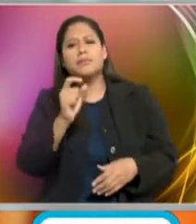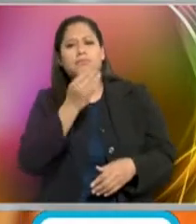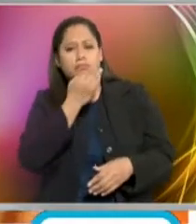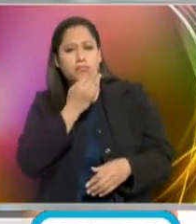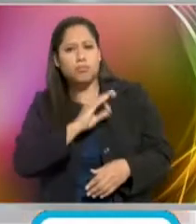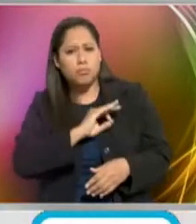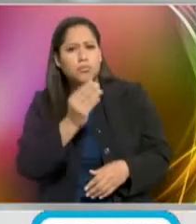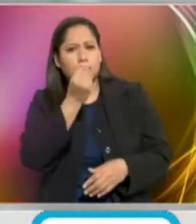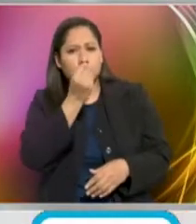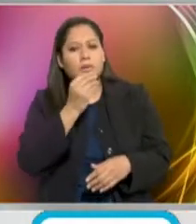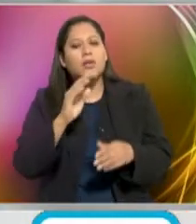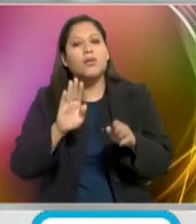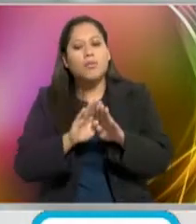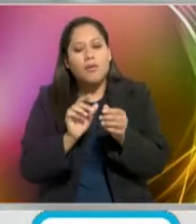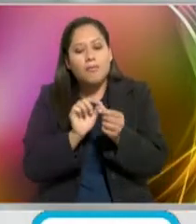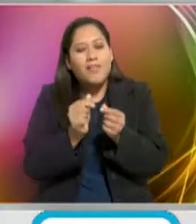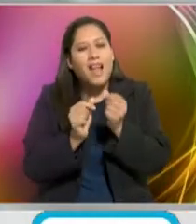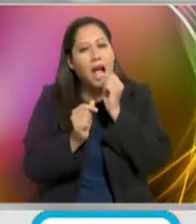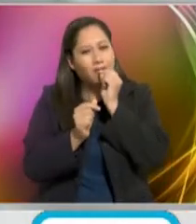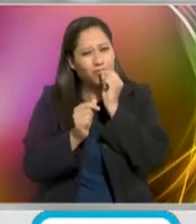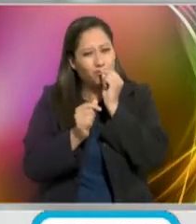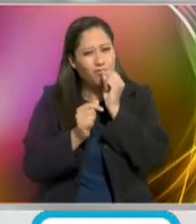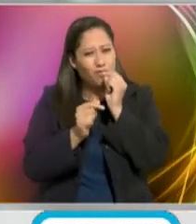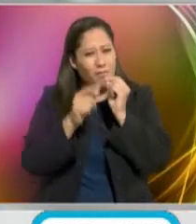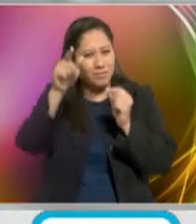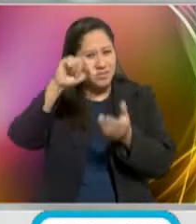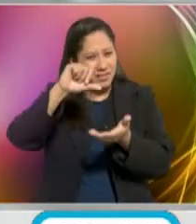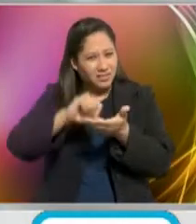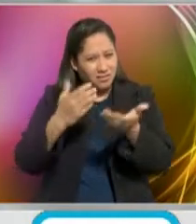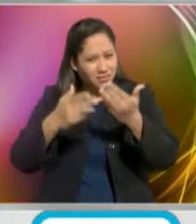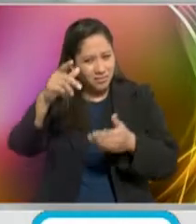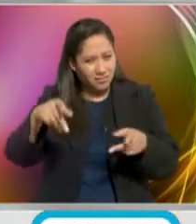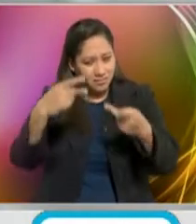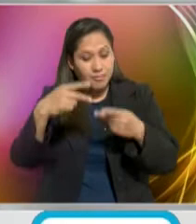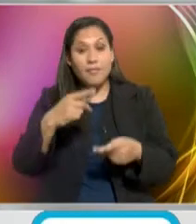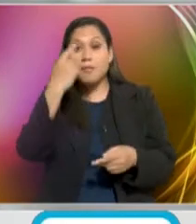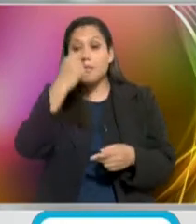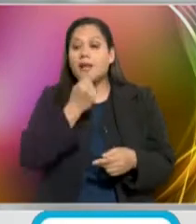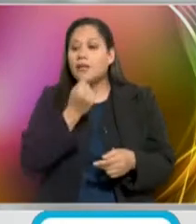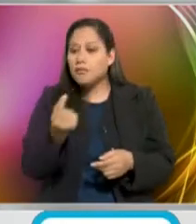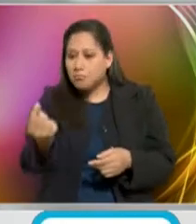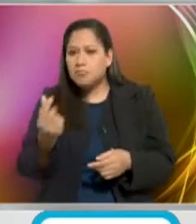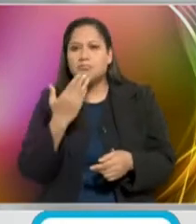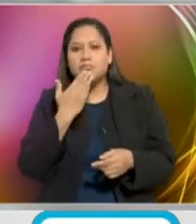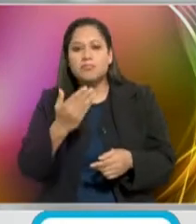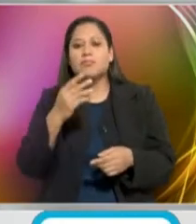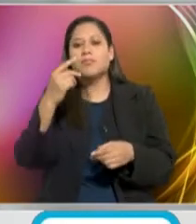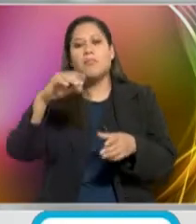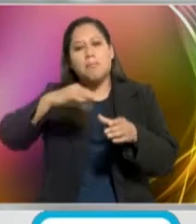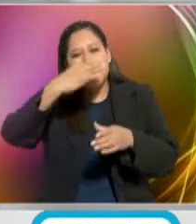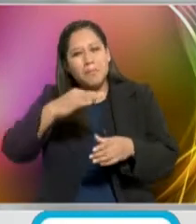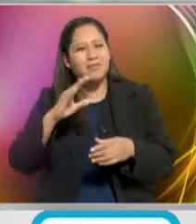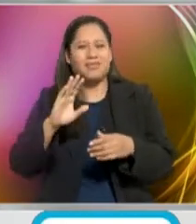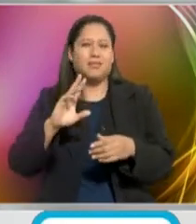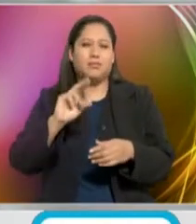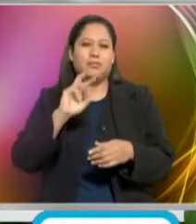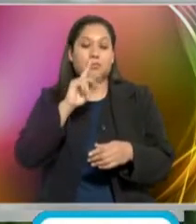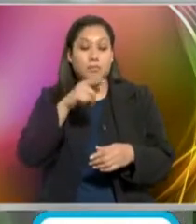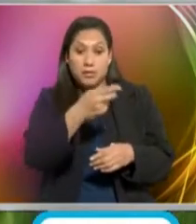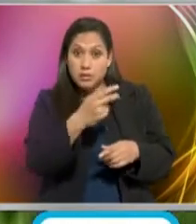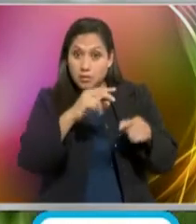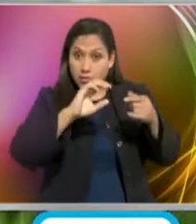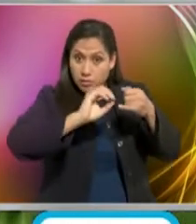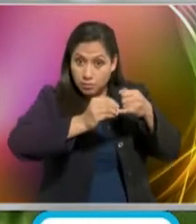y se las pueden comer como pepitas, las que Muy venden bien. en el Mira, súper. para los Delicioso. niños está Ajá, bueno, ¿no? En vez de que exacto. estén comiendo pues papas de